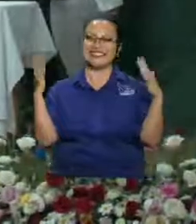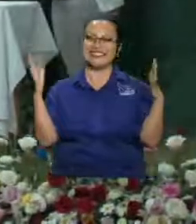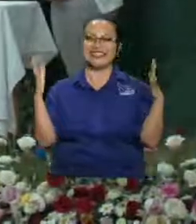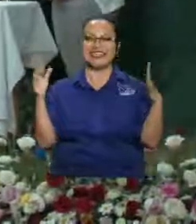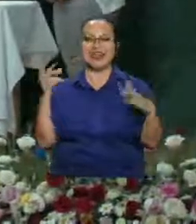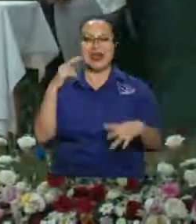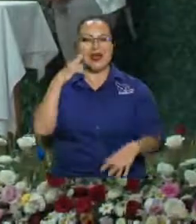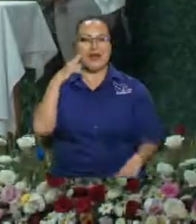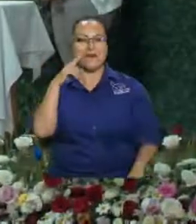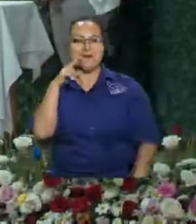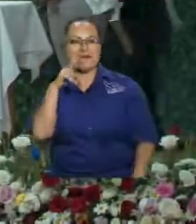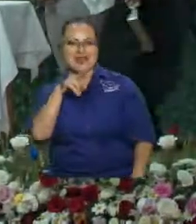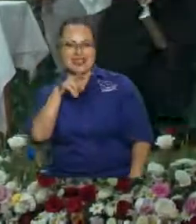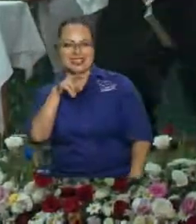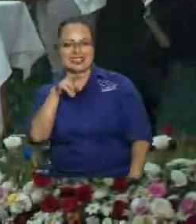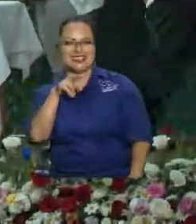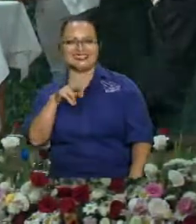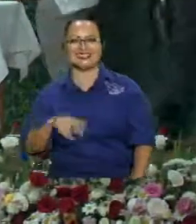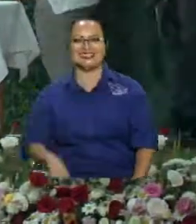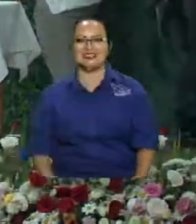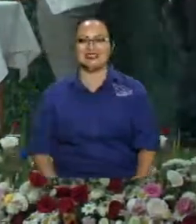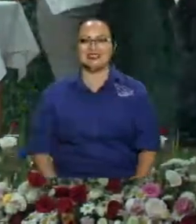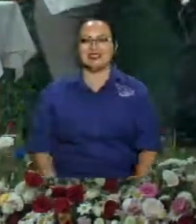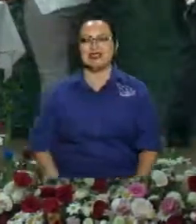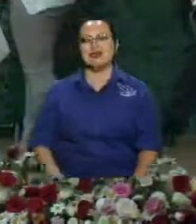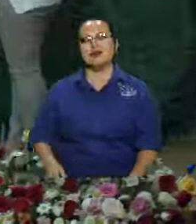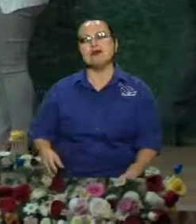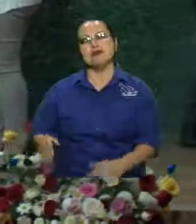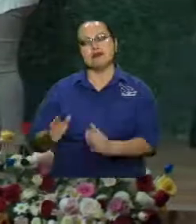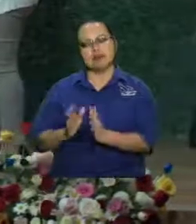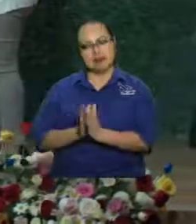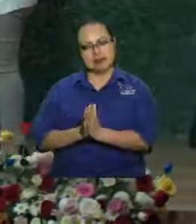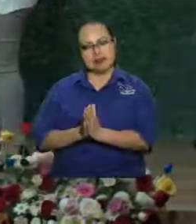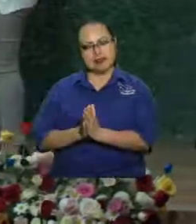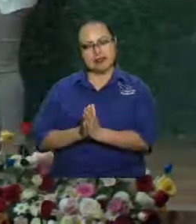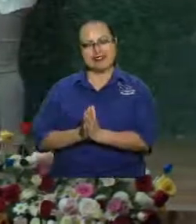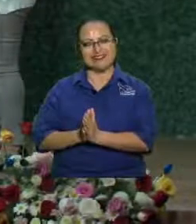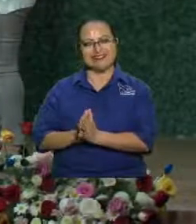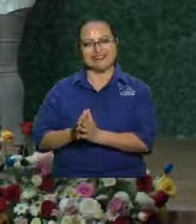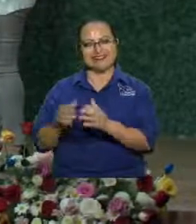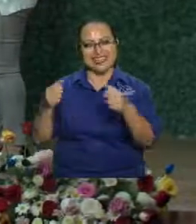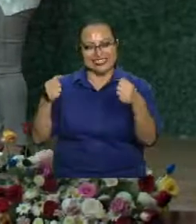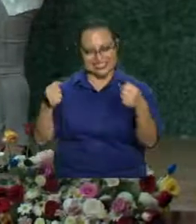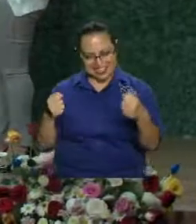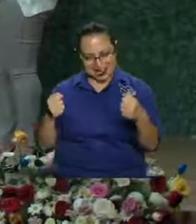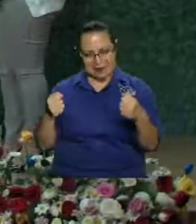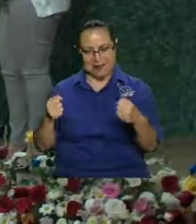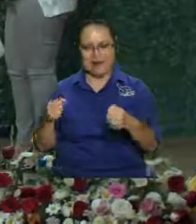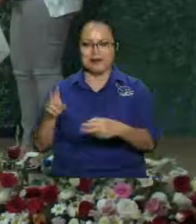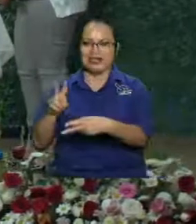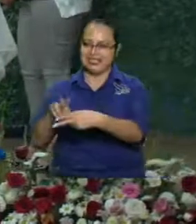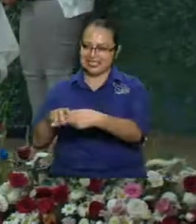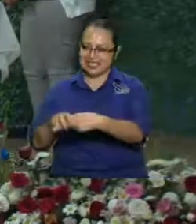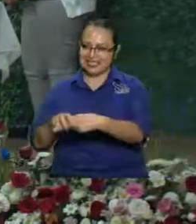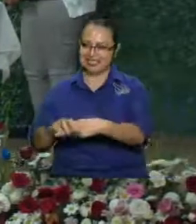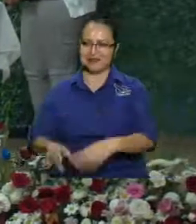Esperen, esperen. Enfóquenlo. Mire pues, tráiganle una silla a la hermana para que por favor esté ahí